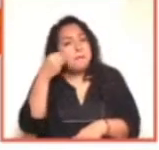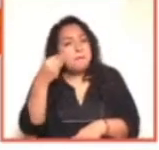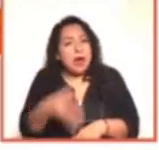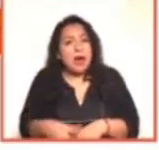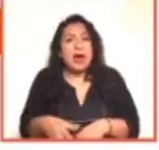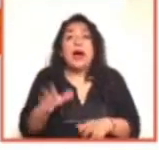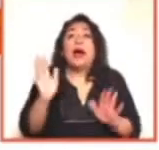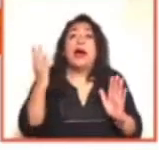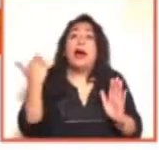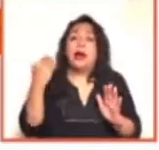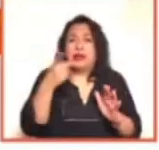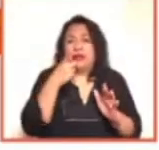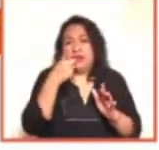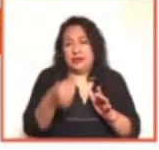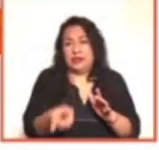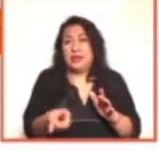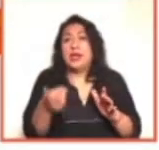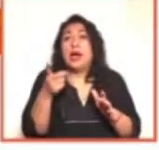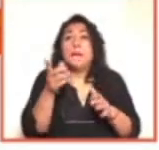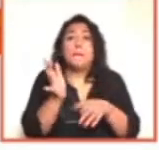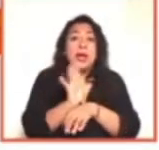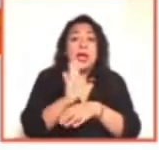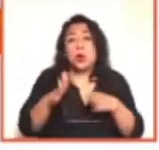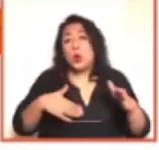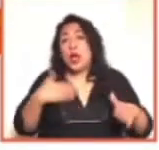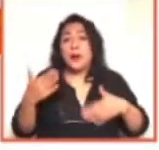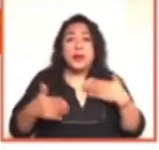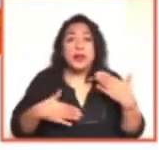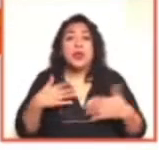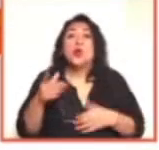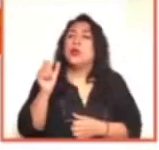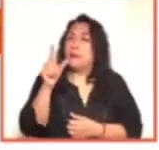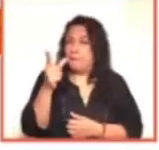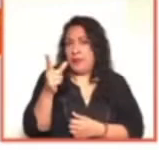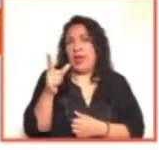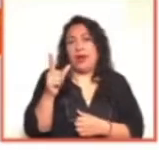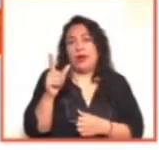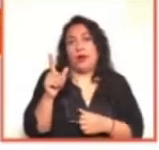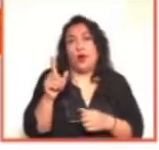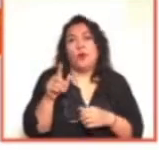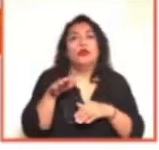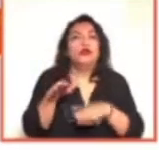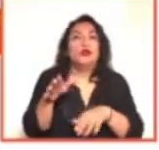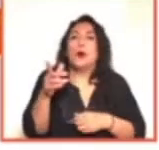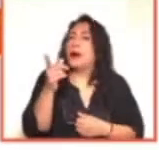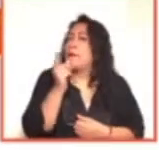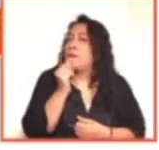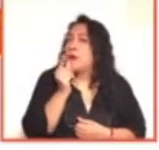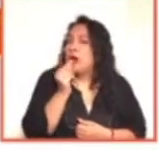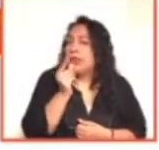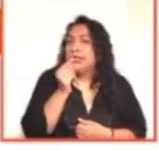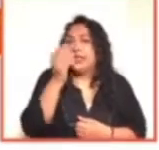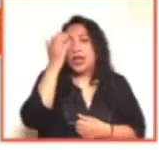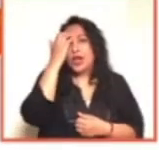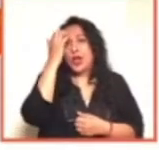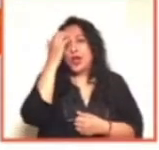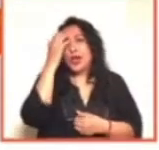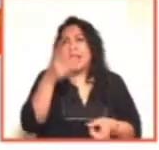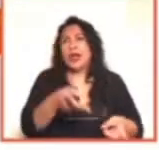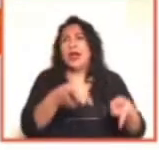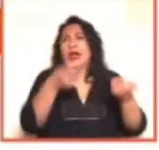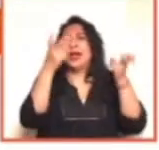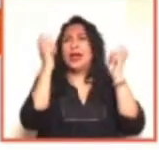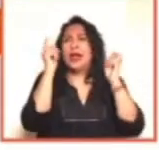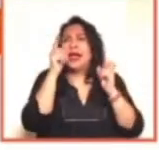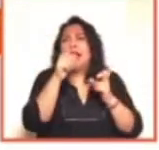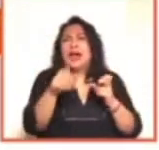decía en la nota, una película de aventuras, una película policiaca también, que se conoce como Asalto en la Basílica, en